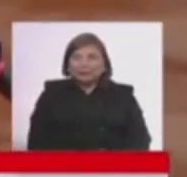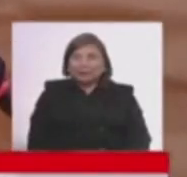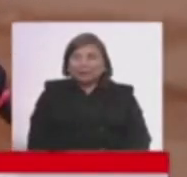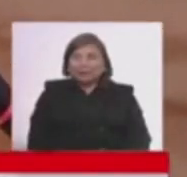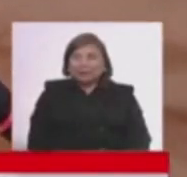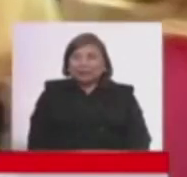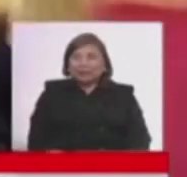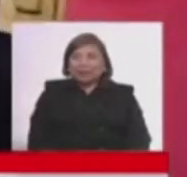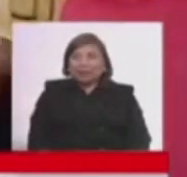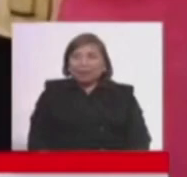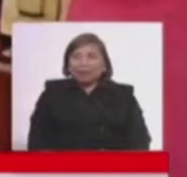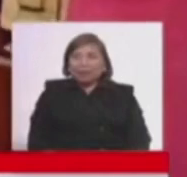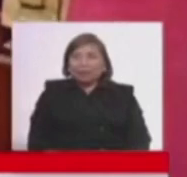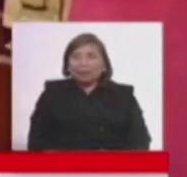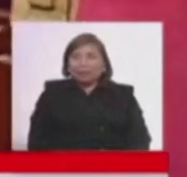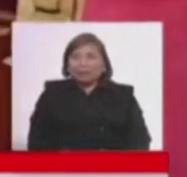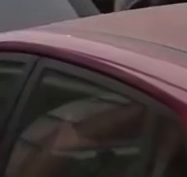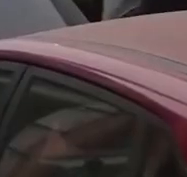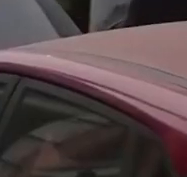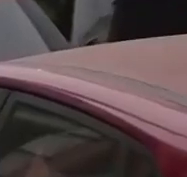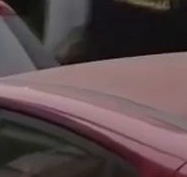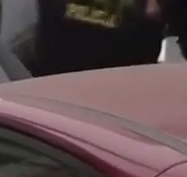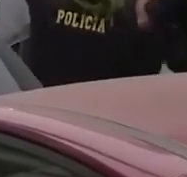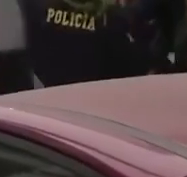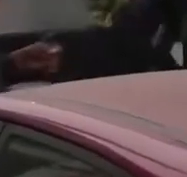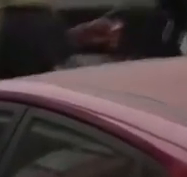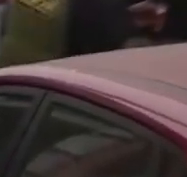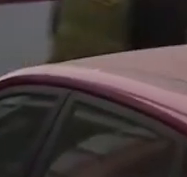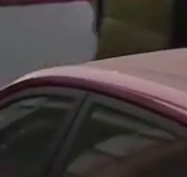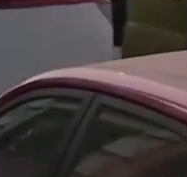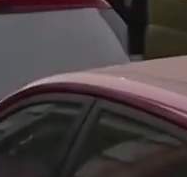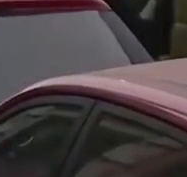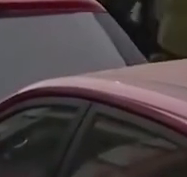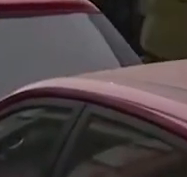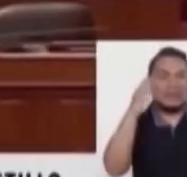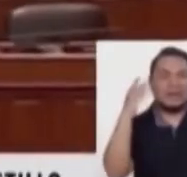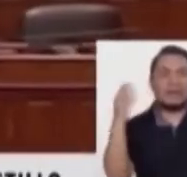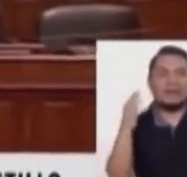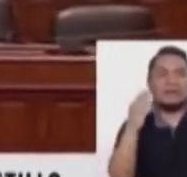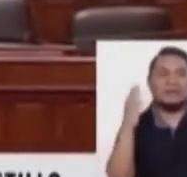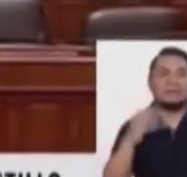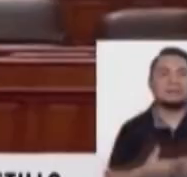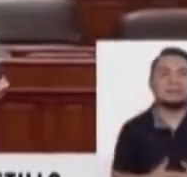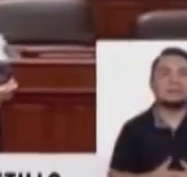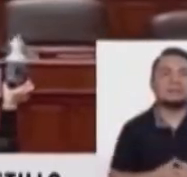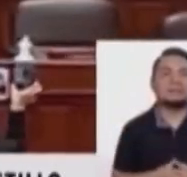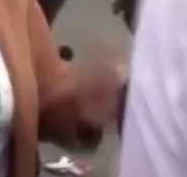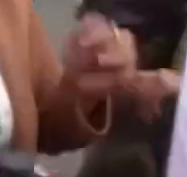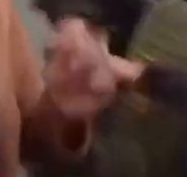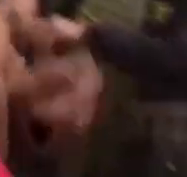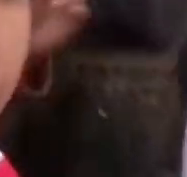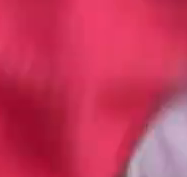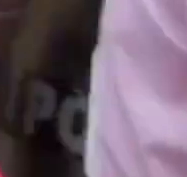60 años, enfrenta el desafío de sanar una nación dividida, donde la presidencia ha estado en una batalla con el Congreso durante más de un